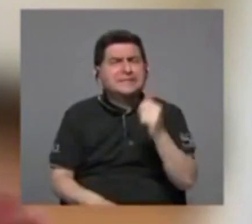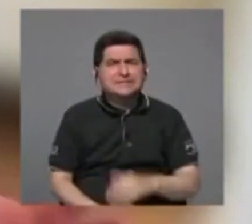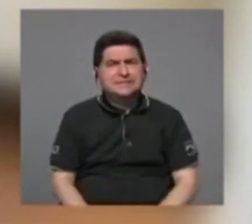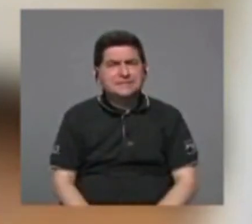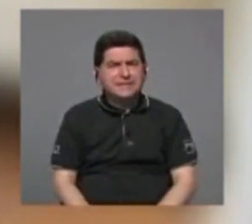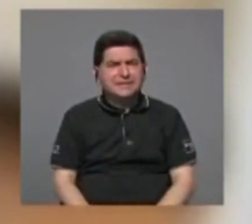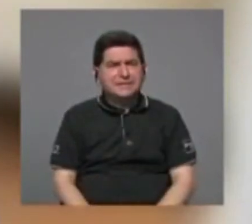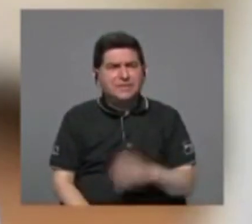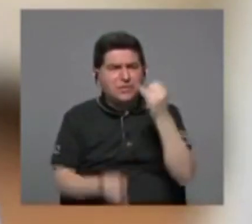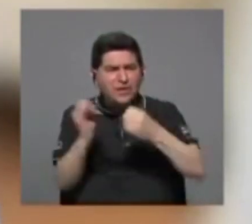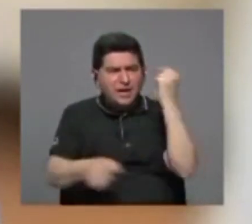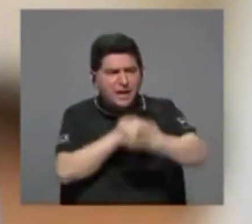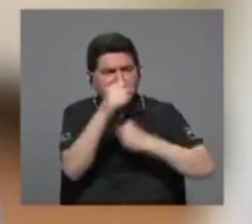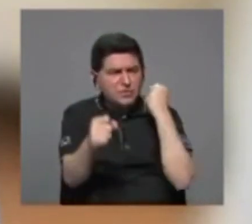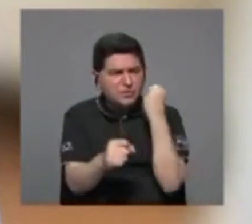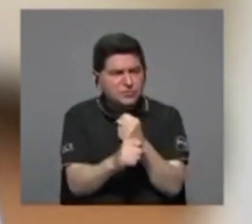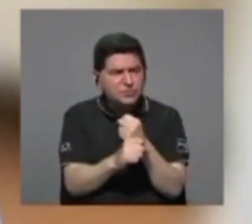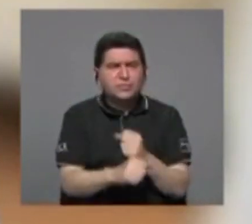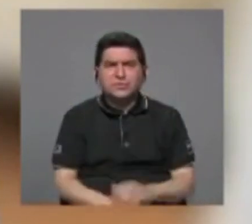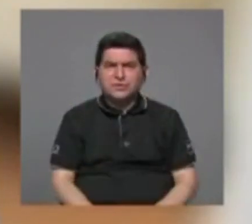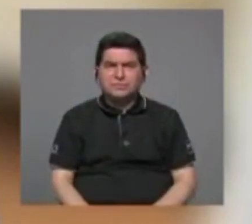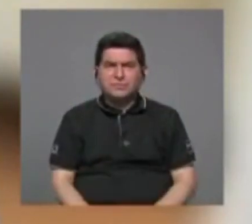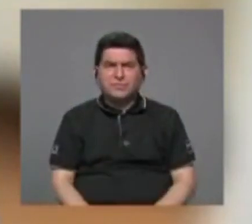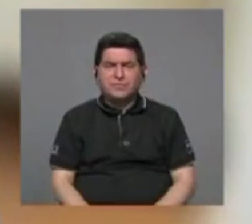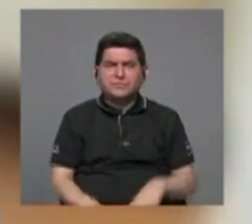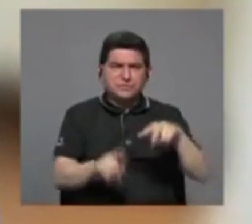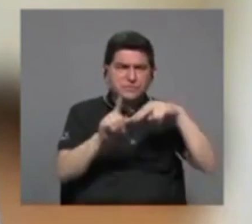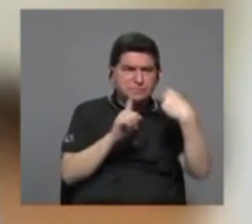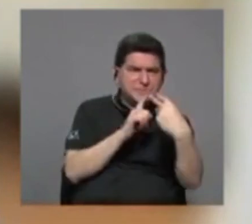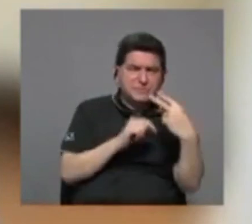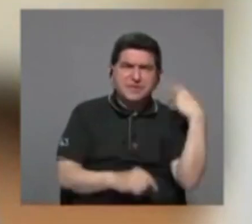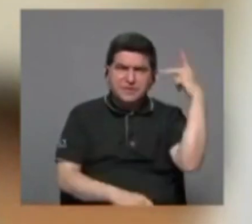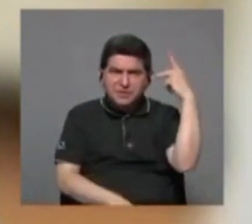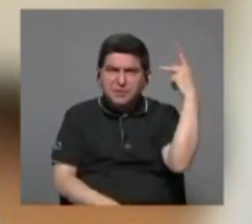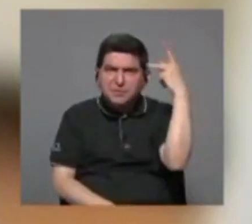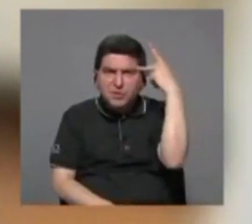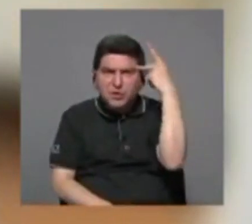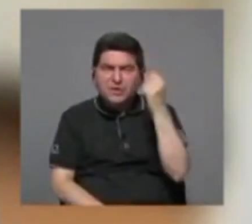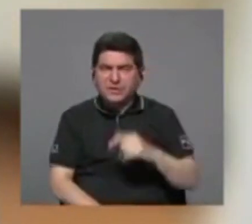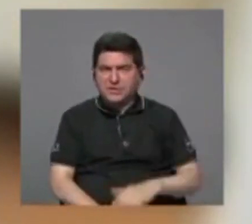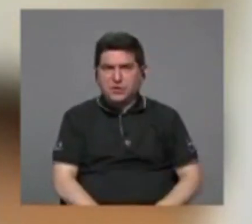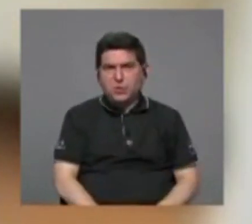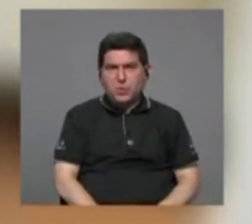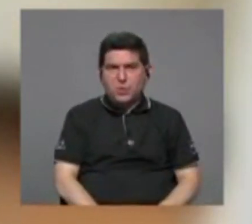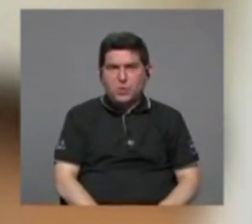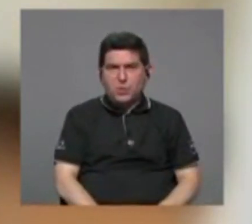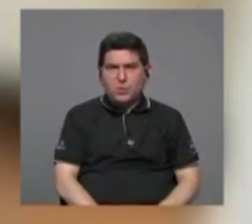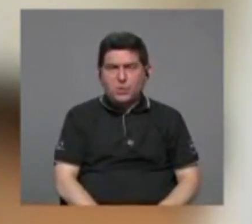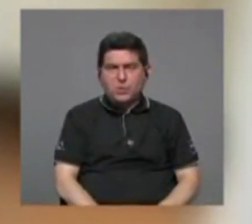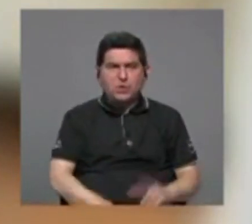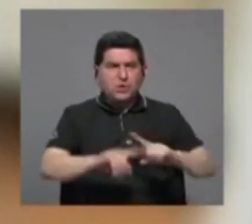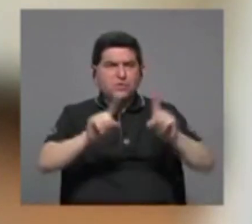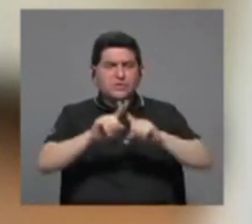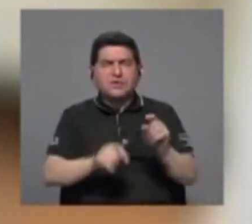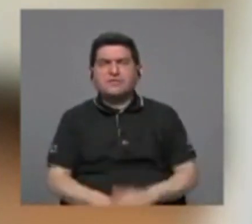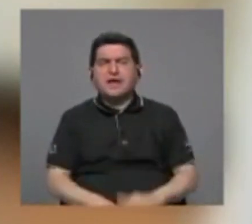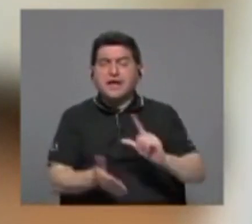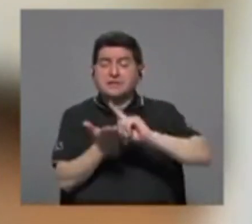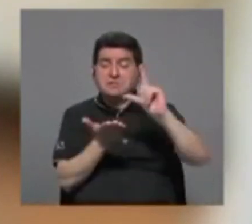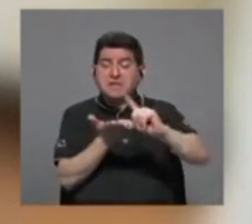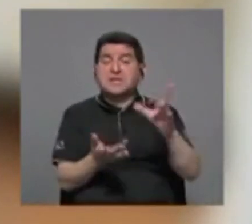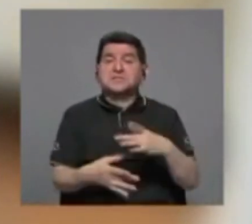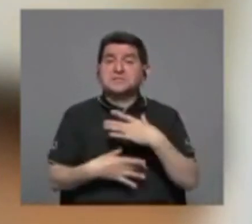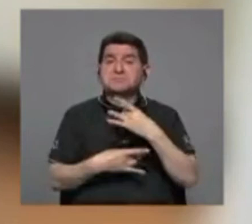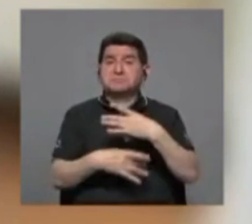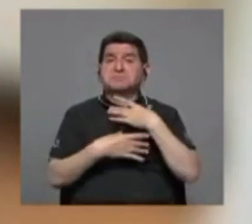los últimos años, desde el punto de vista político, ofrecen varias lecciones